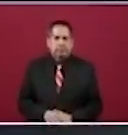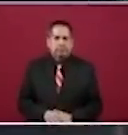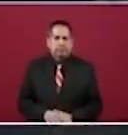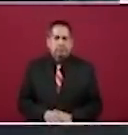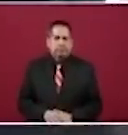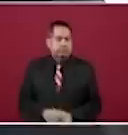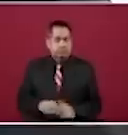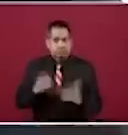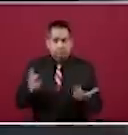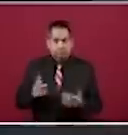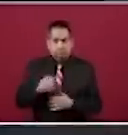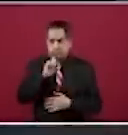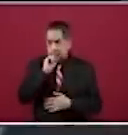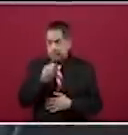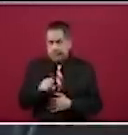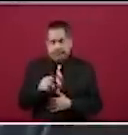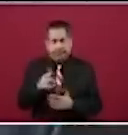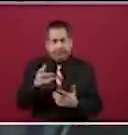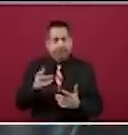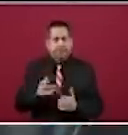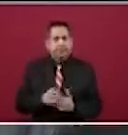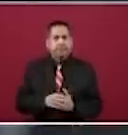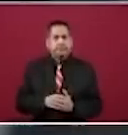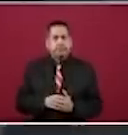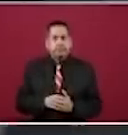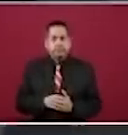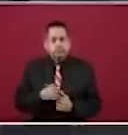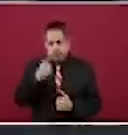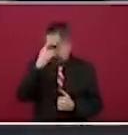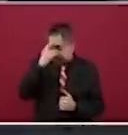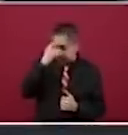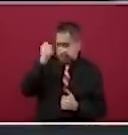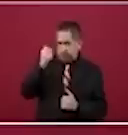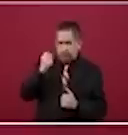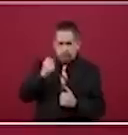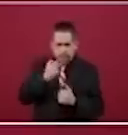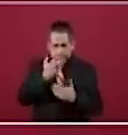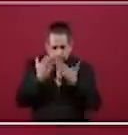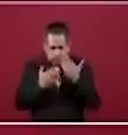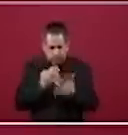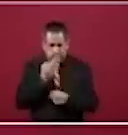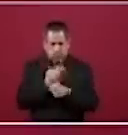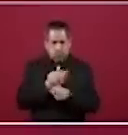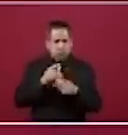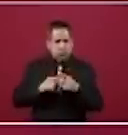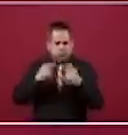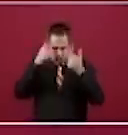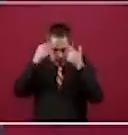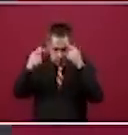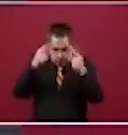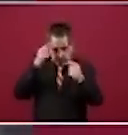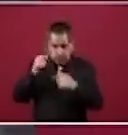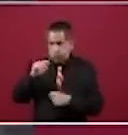Que es lo mismo la concepción de un estudiante, de un egresado de la